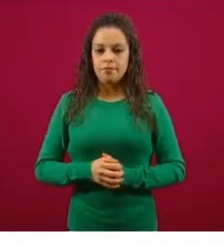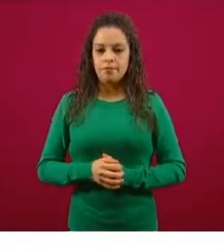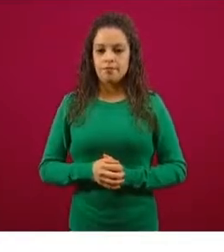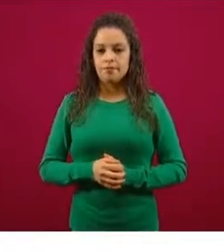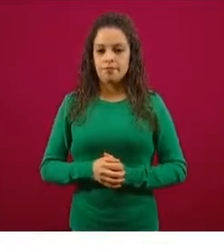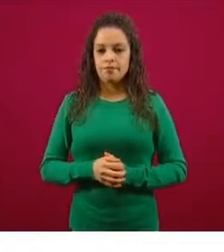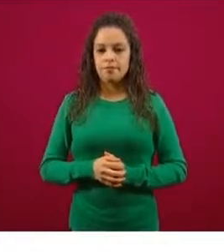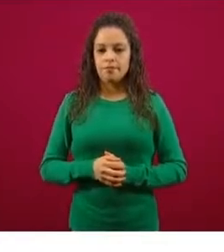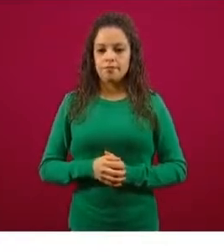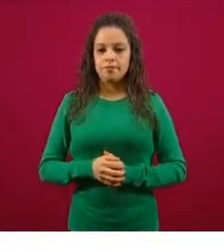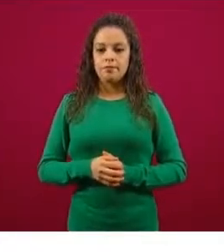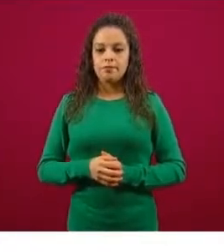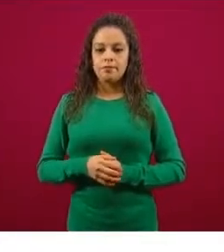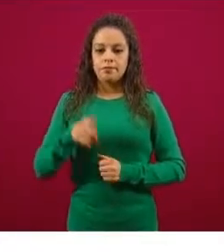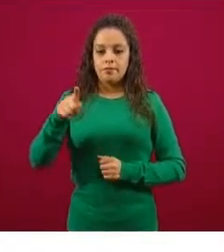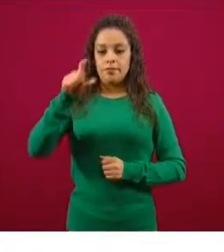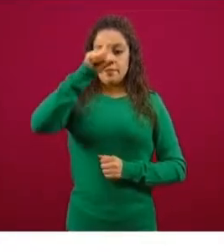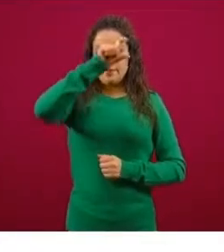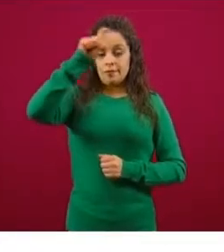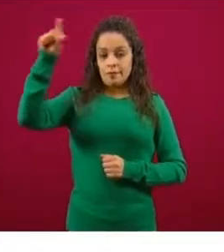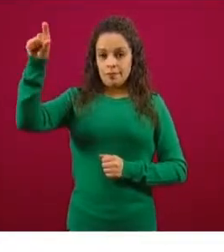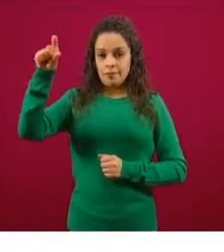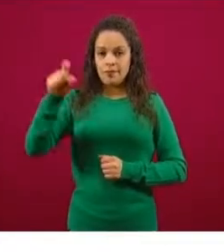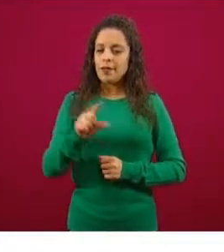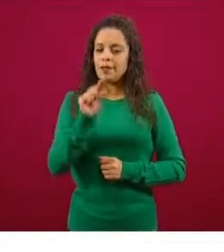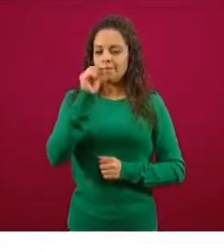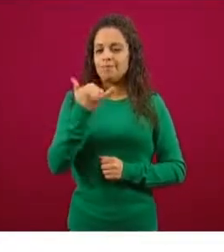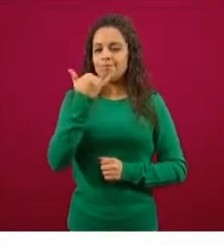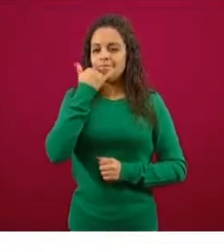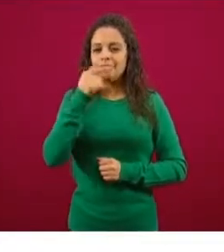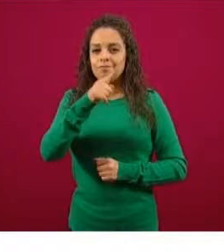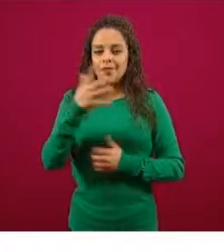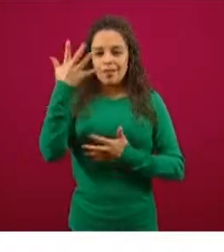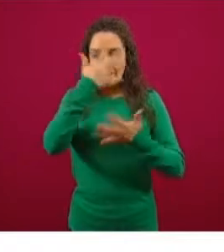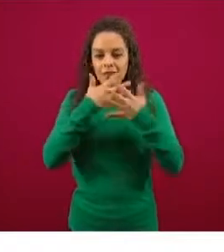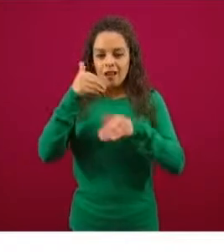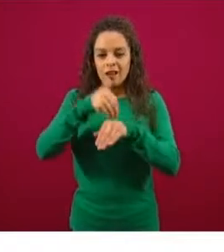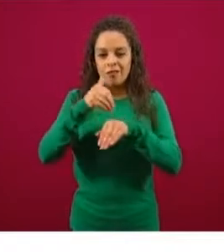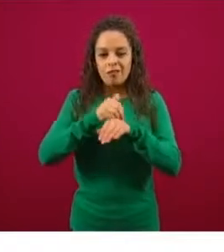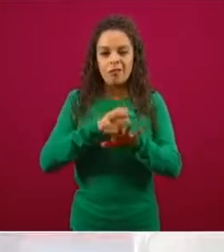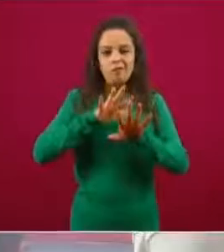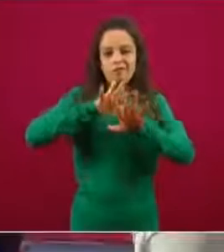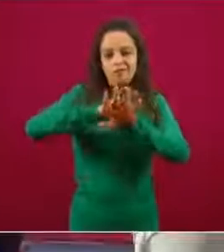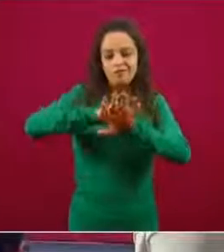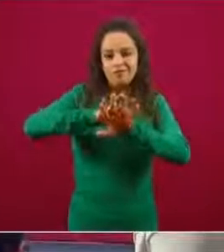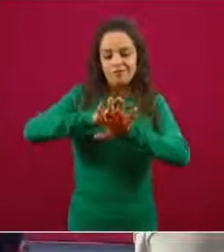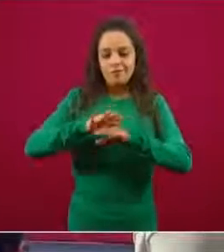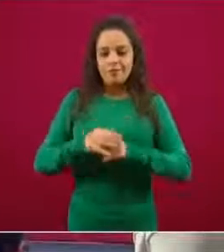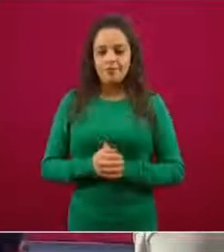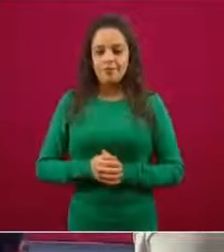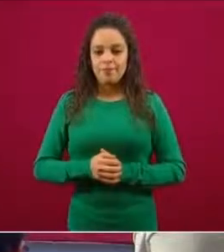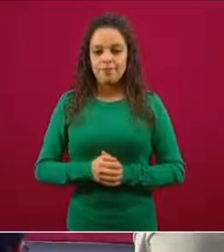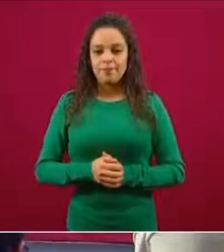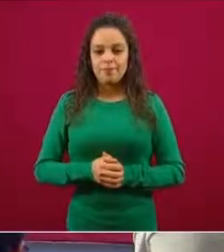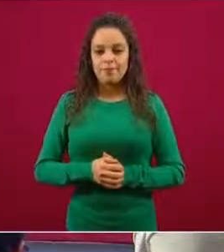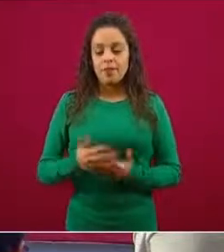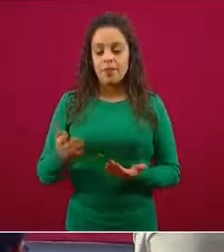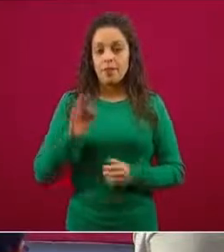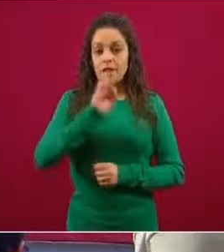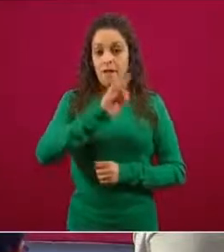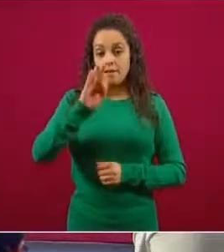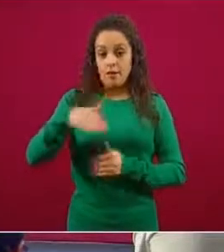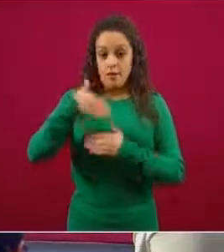ello, pero aquí lo que dice es 1 de mayo, entonces hoy estarían verificando esta fecha y es posible que en los próximos pocos